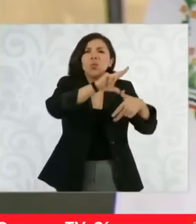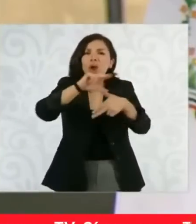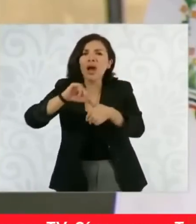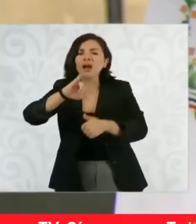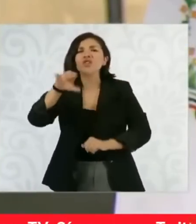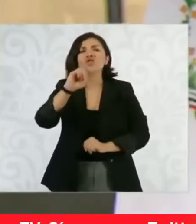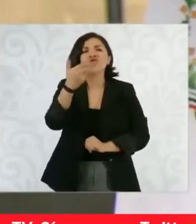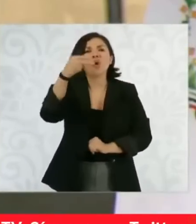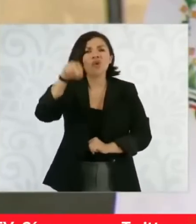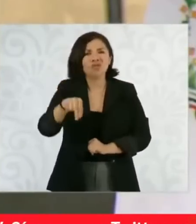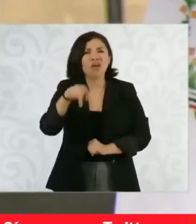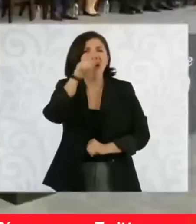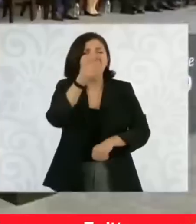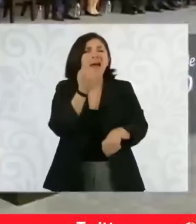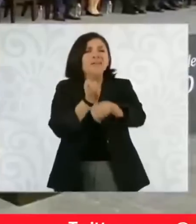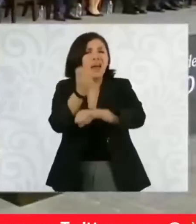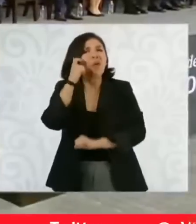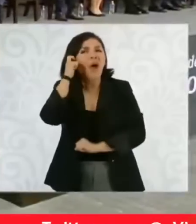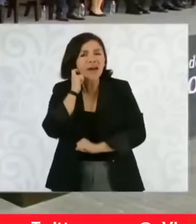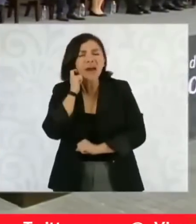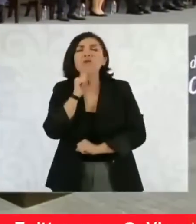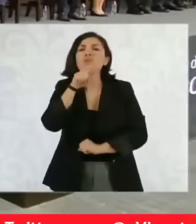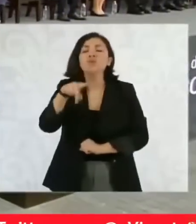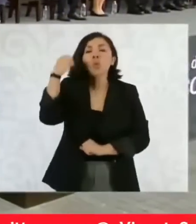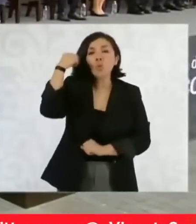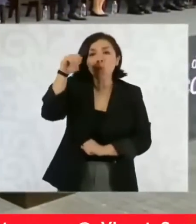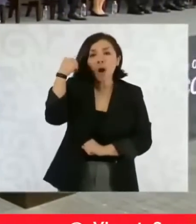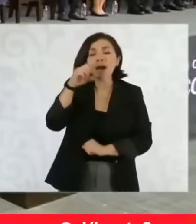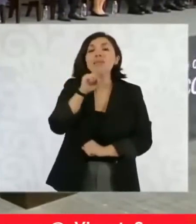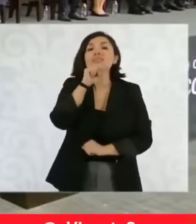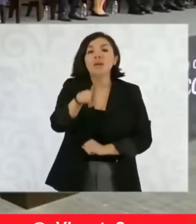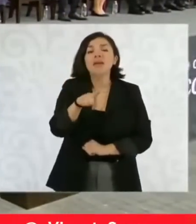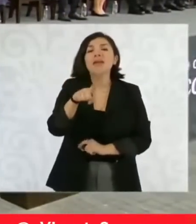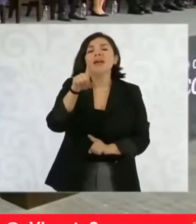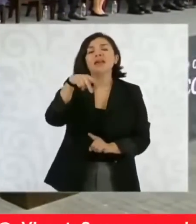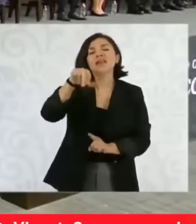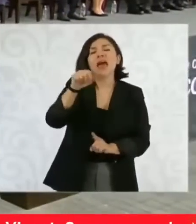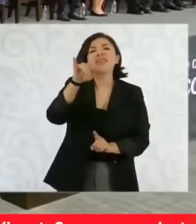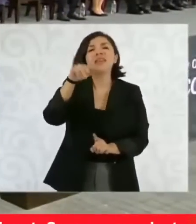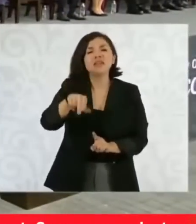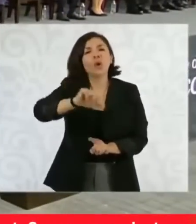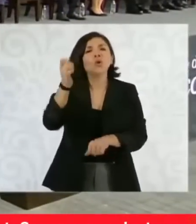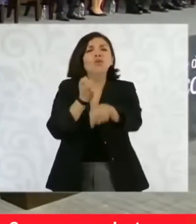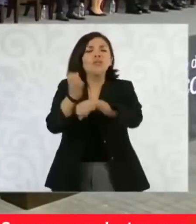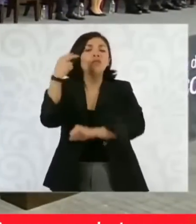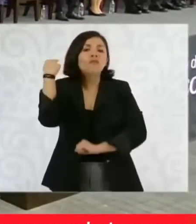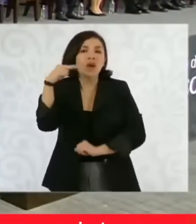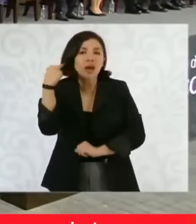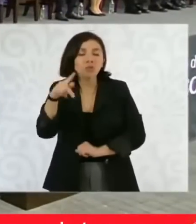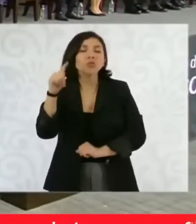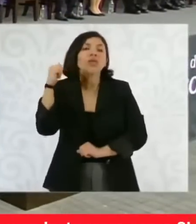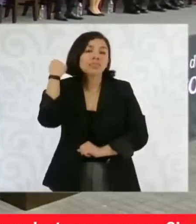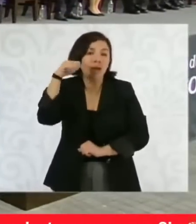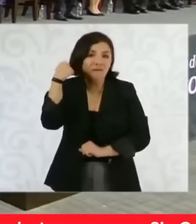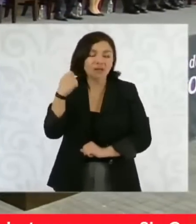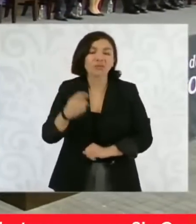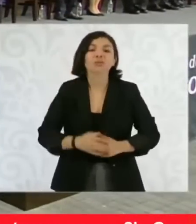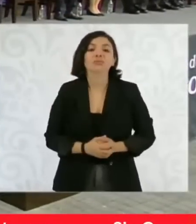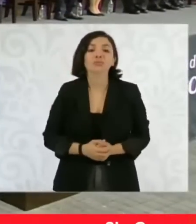huracanes John en el estado de Guerrero y Oaxaca, así como Nadine en los estados de Veracruz y